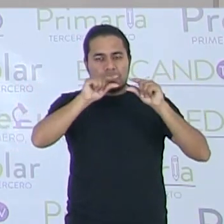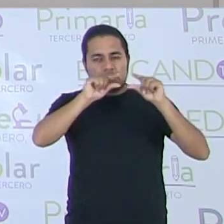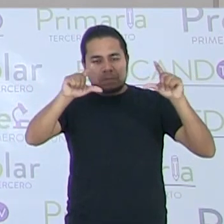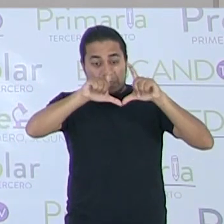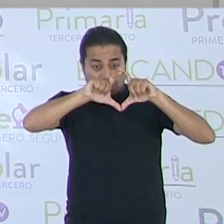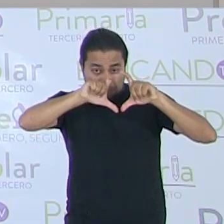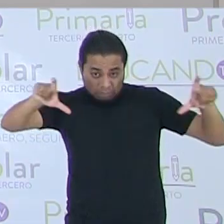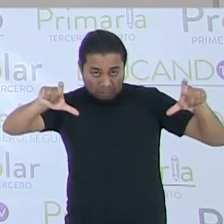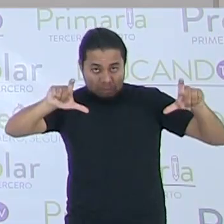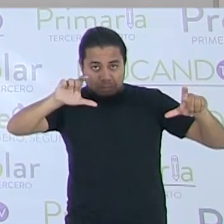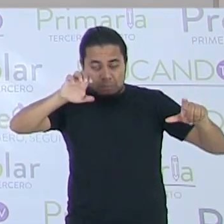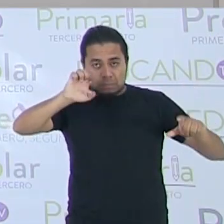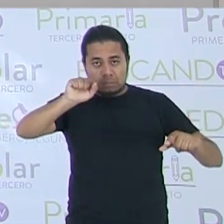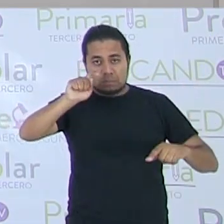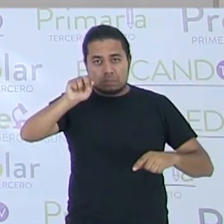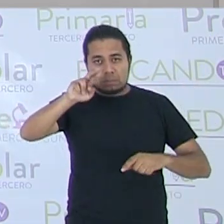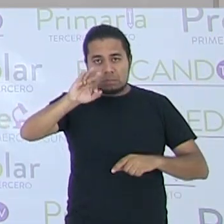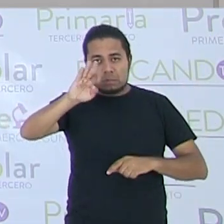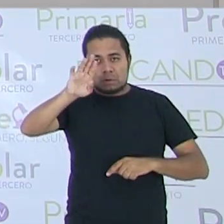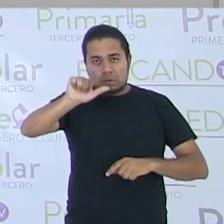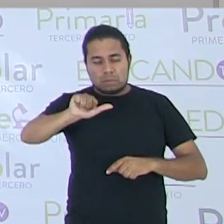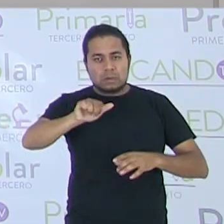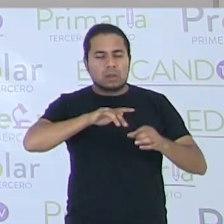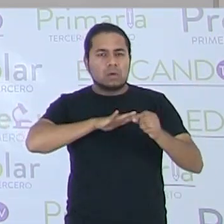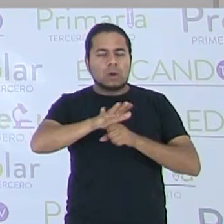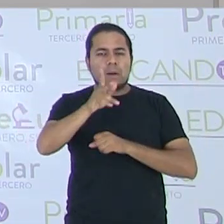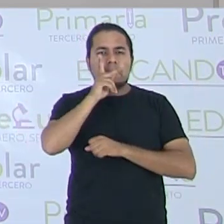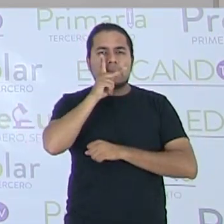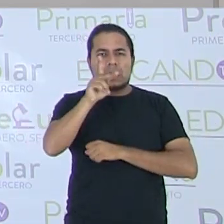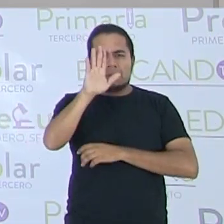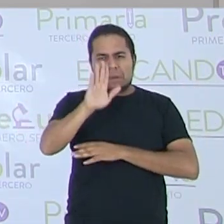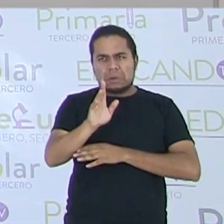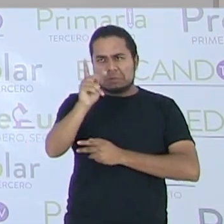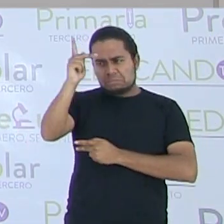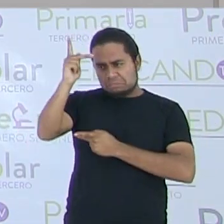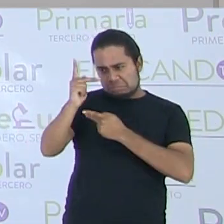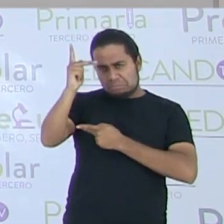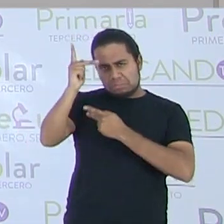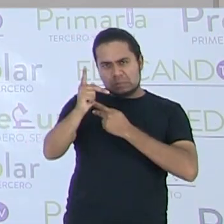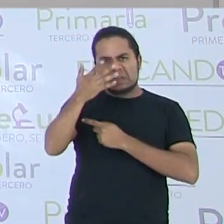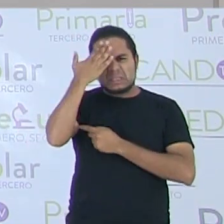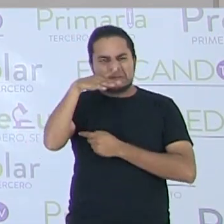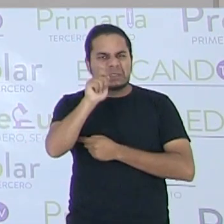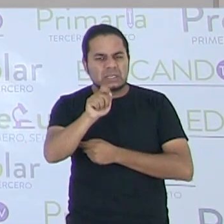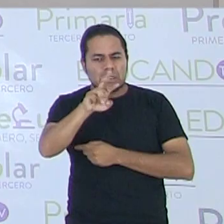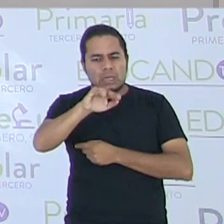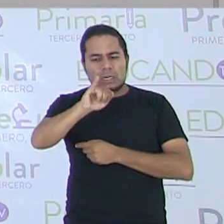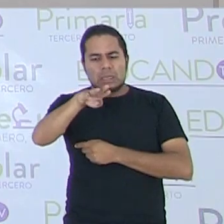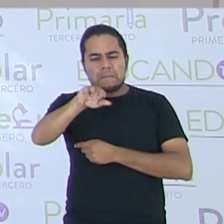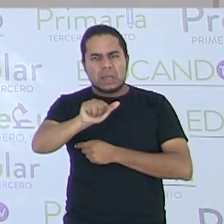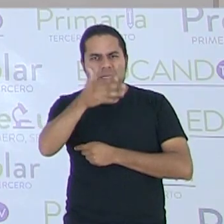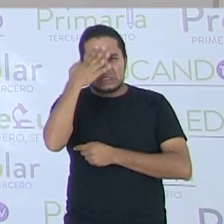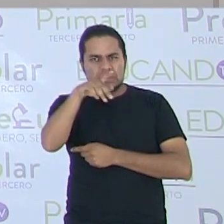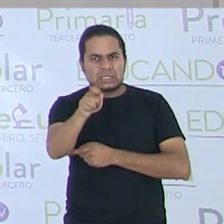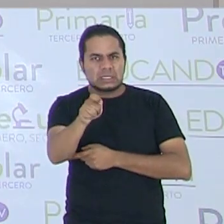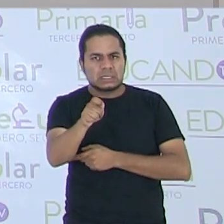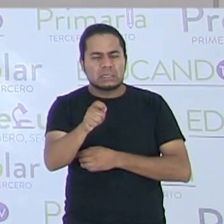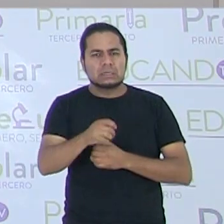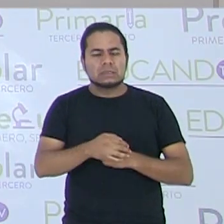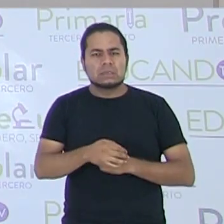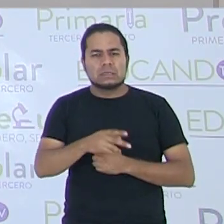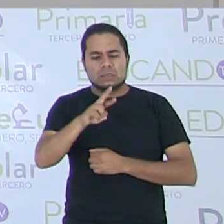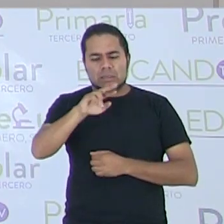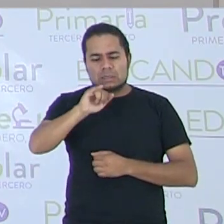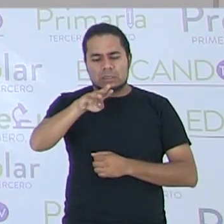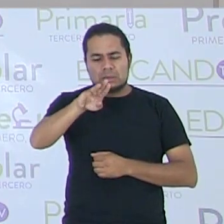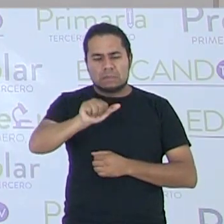estrofa, ¿ven ustedes cuáles son las palabras que riman? Para empezar, ¿saben qué es una rima? Una rima es